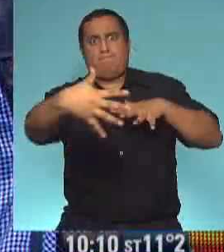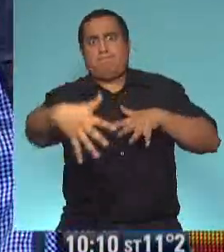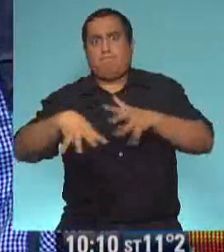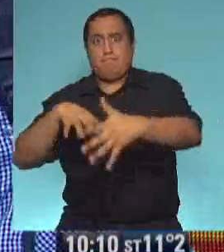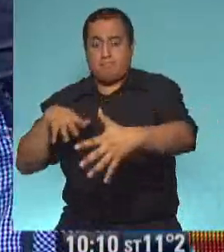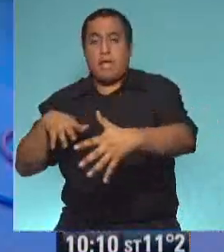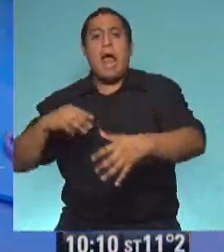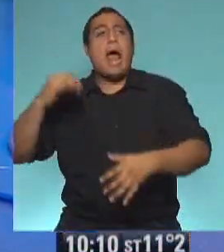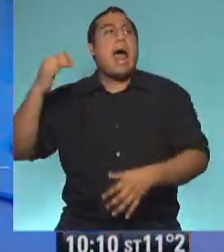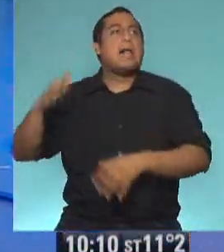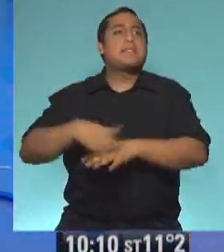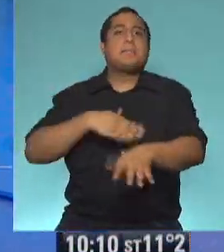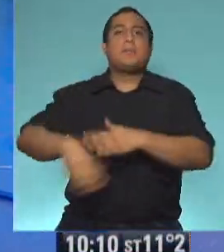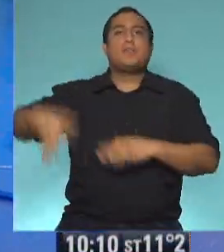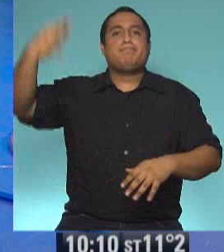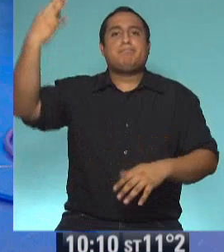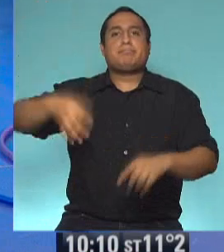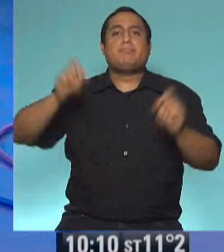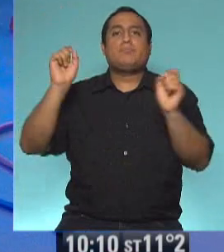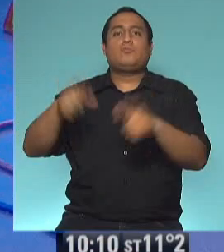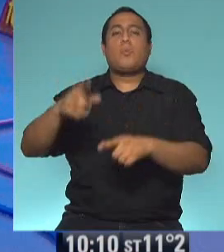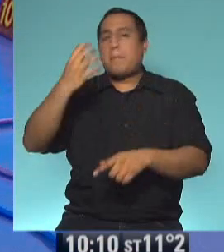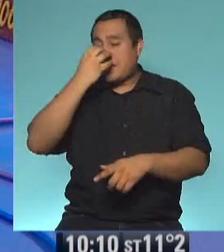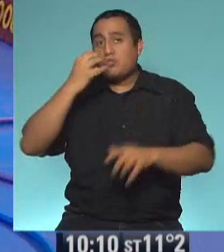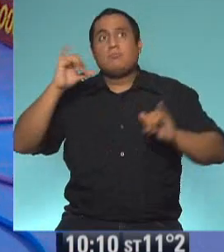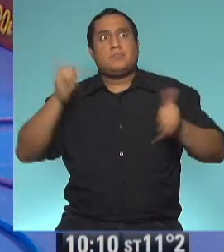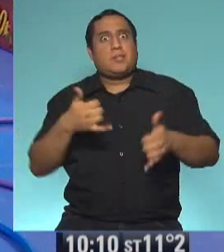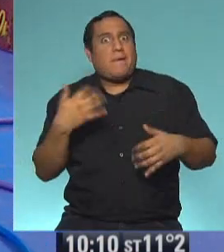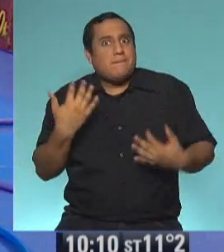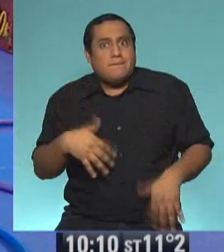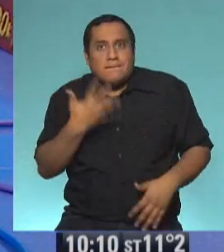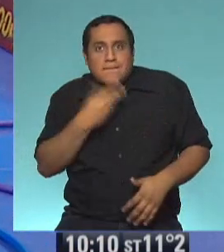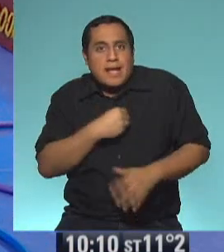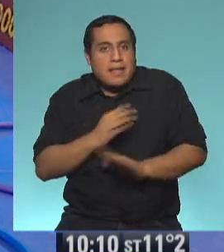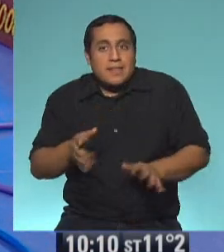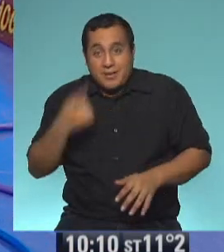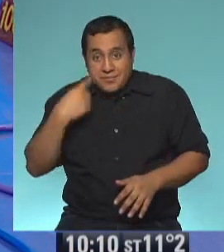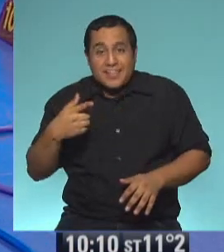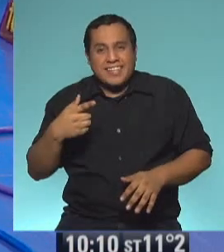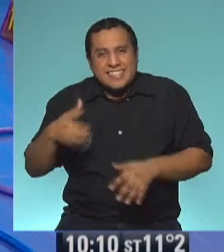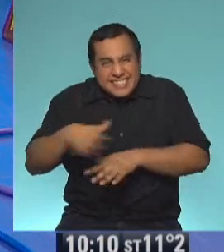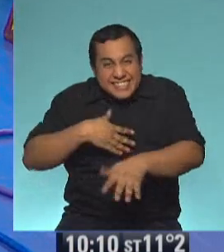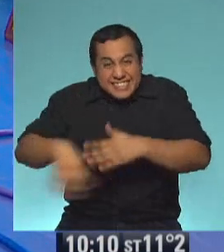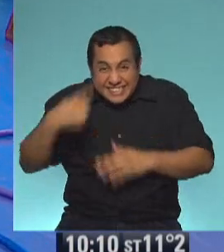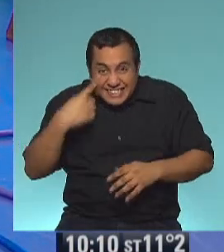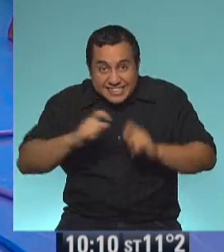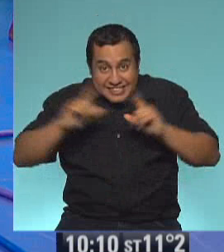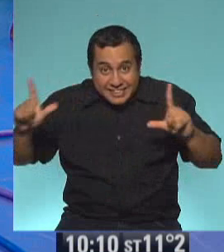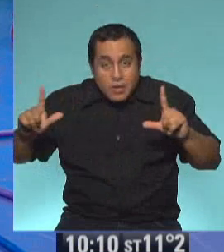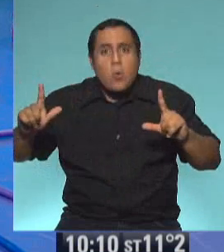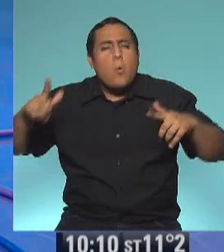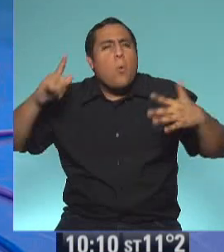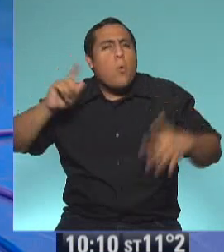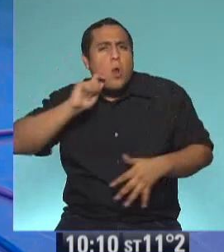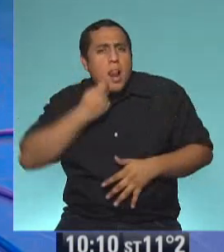zapatería. Zapatería de payasos. De payasos. Zapatería de payasos. Es una locura, me encanta. Ahí están, mirá, las chalupas. Ahí están las famosas están chalupas. Qué lindos que son. Qué